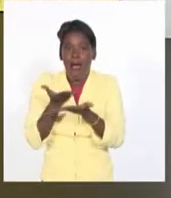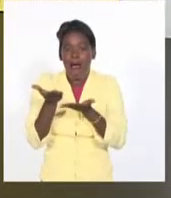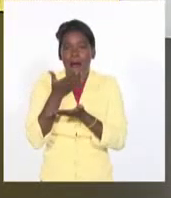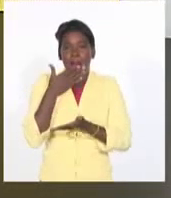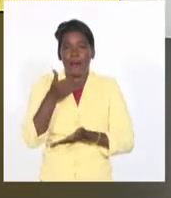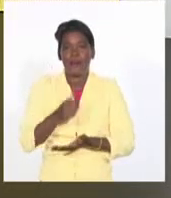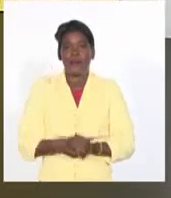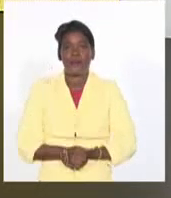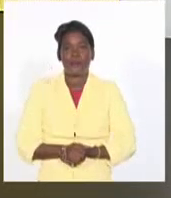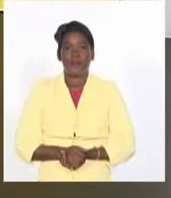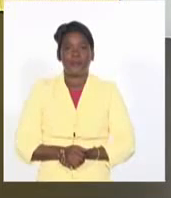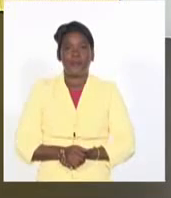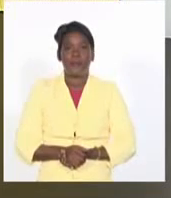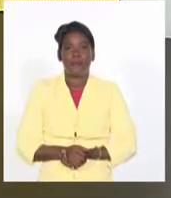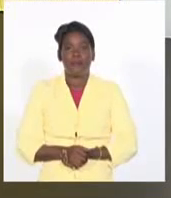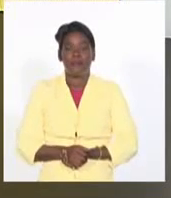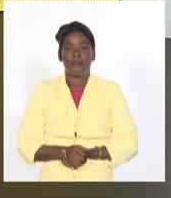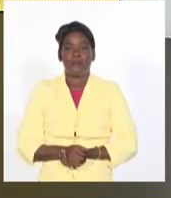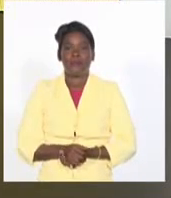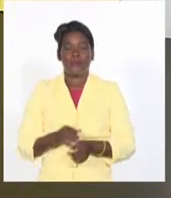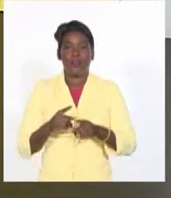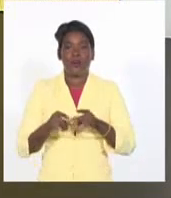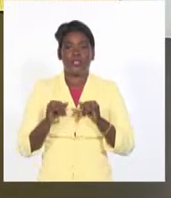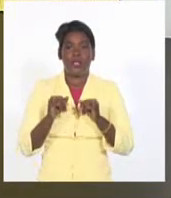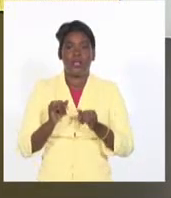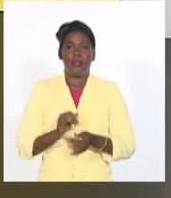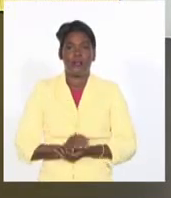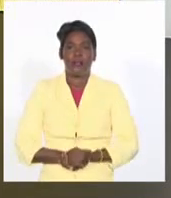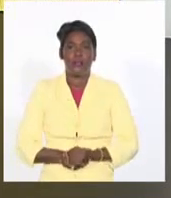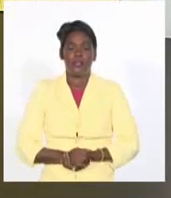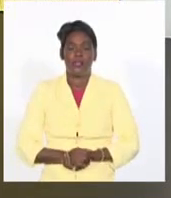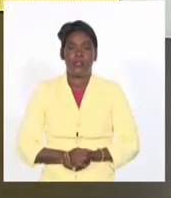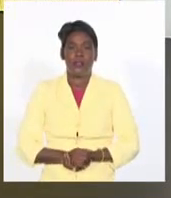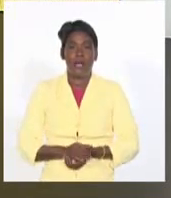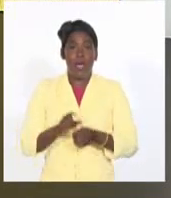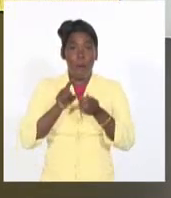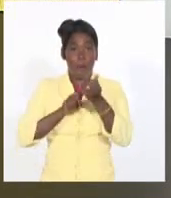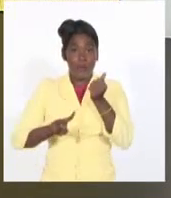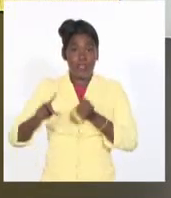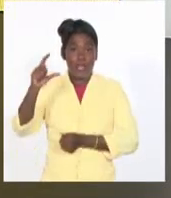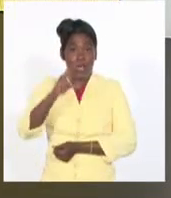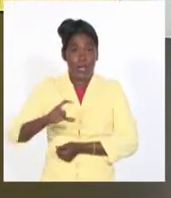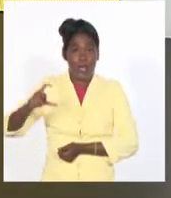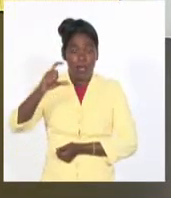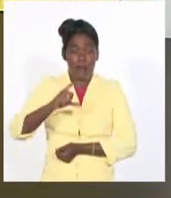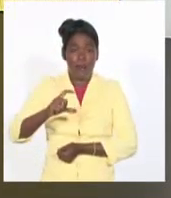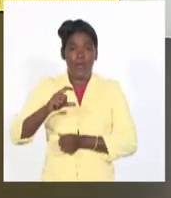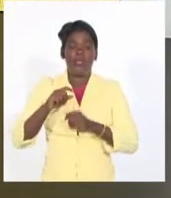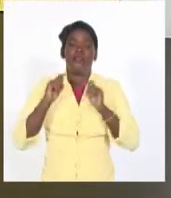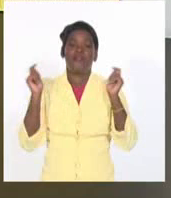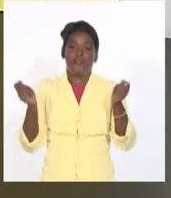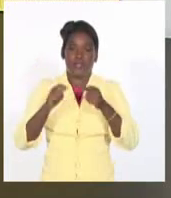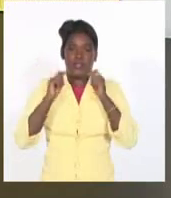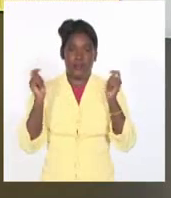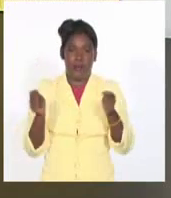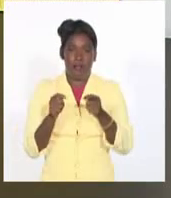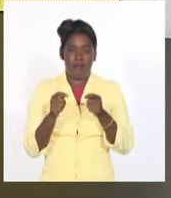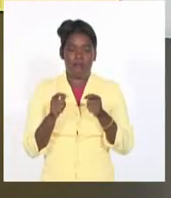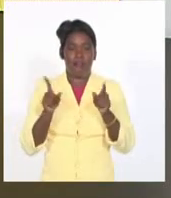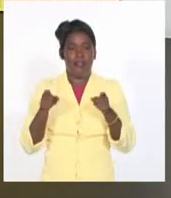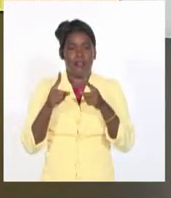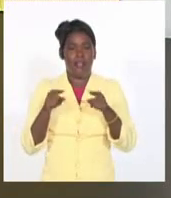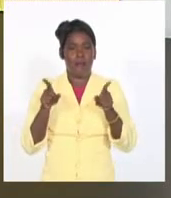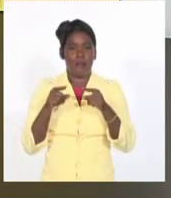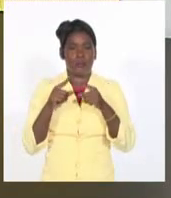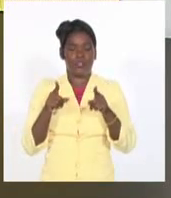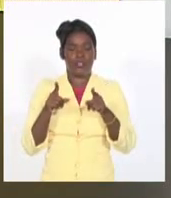Y a propósito de este tema, le propongo irnos hasta Camagüey. El Festival de Música de la Escuela Vocacional de Arte Luis Casas Romero